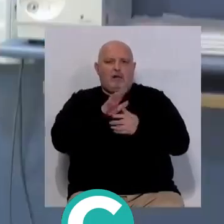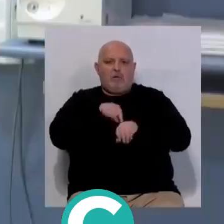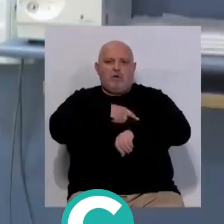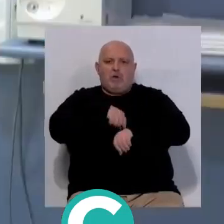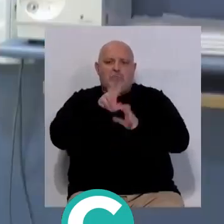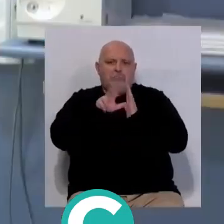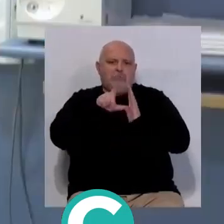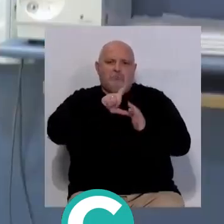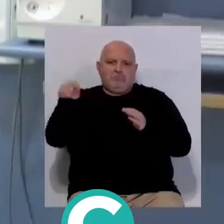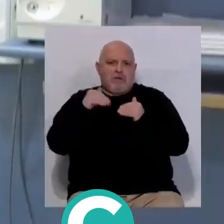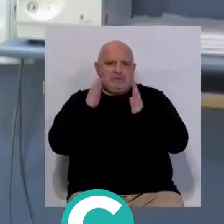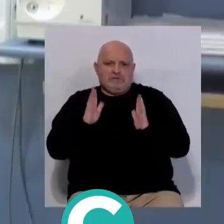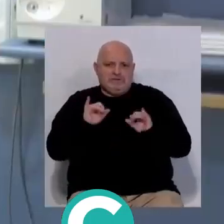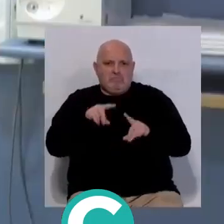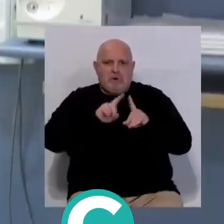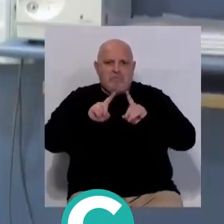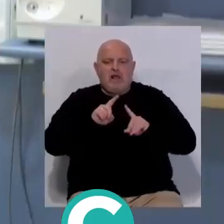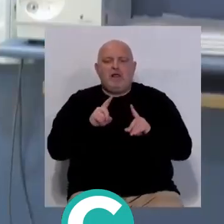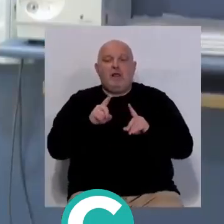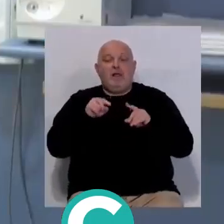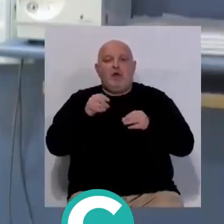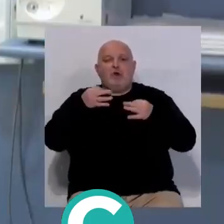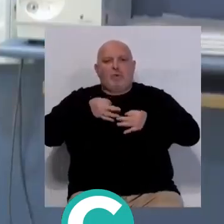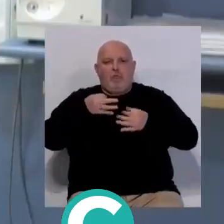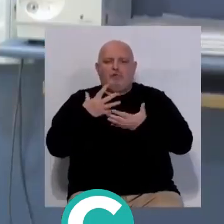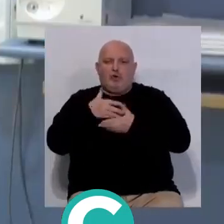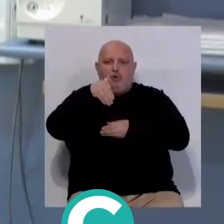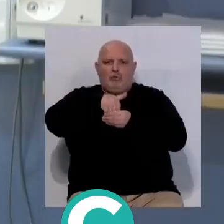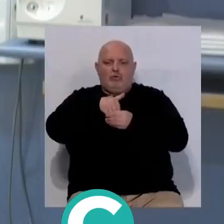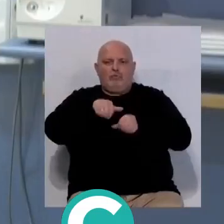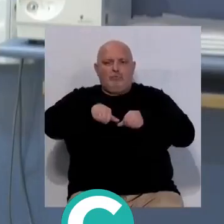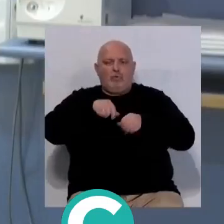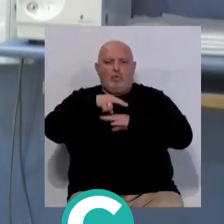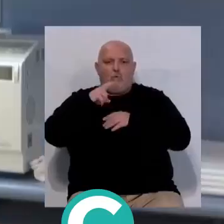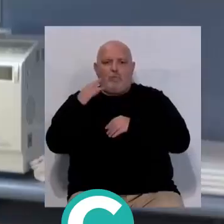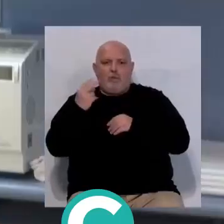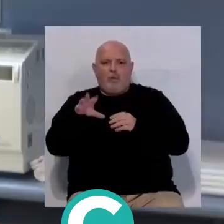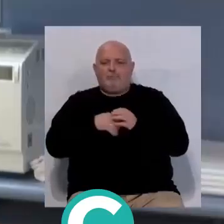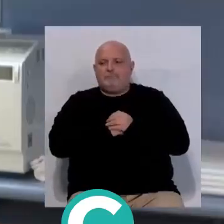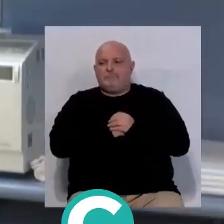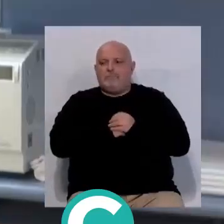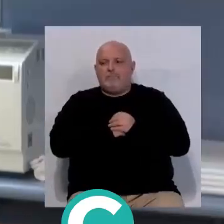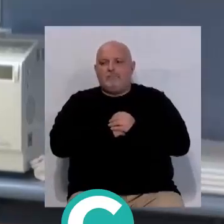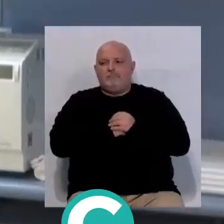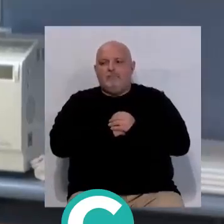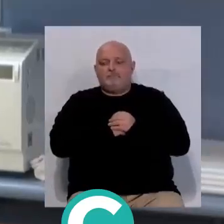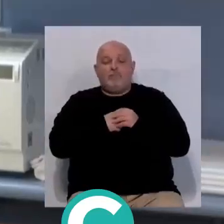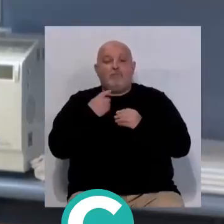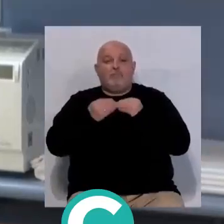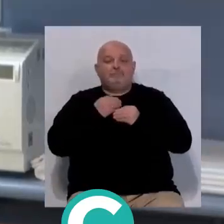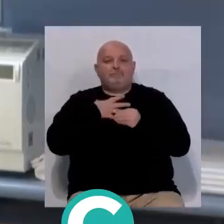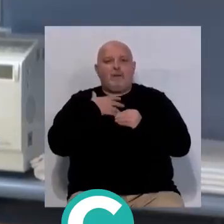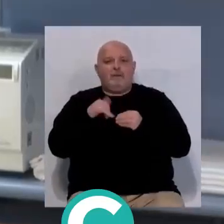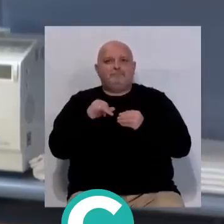horas se va para su casa, ¿no? Pero con todos los estándares de seguridad como es tener un quirófano y una UCI. Nosotros podemos